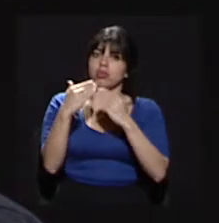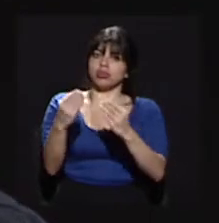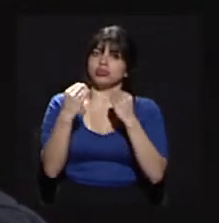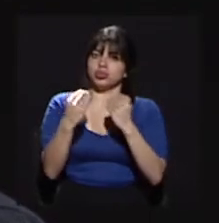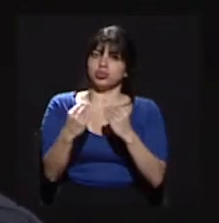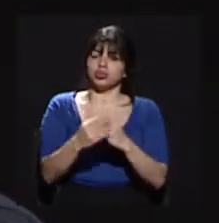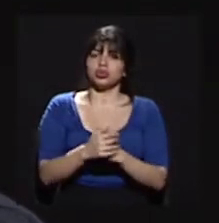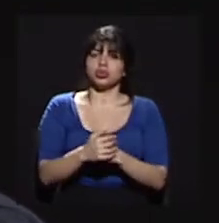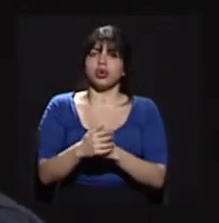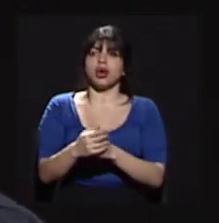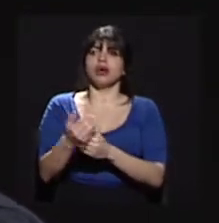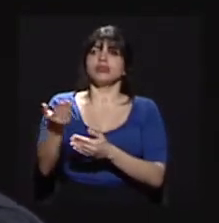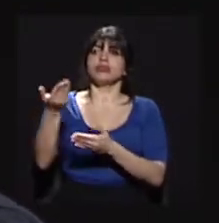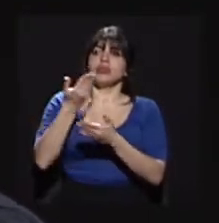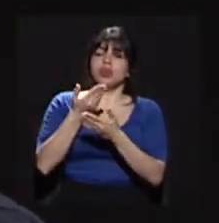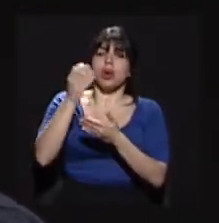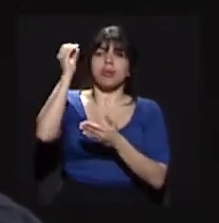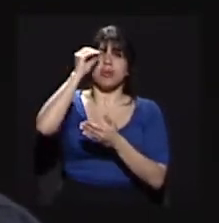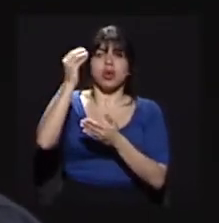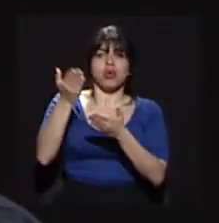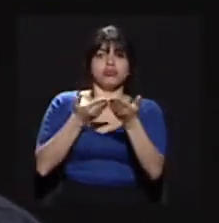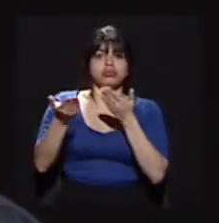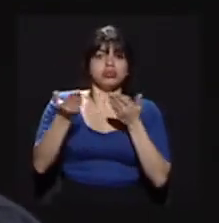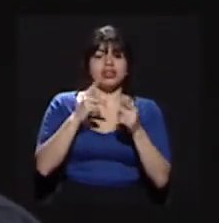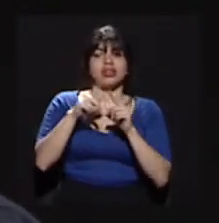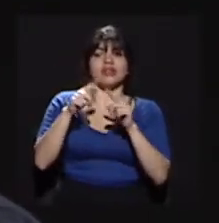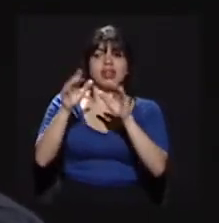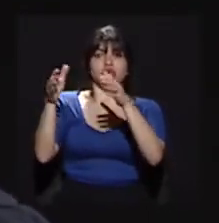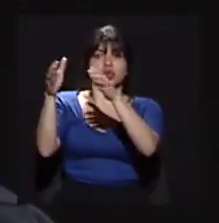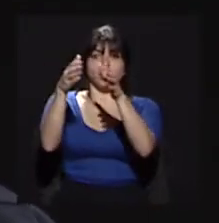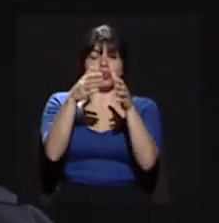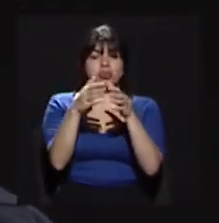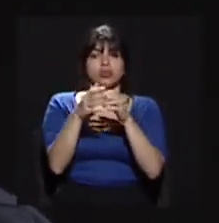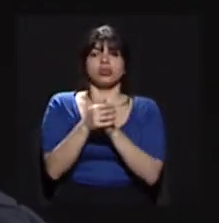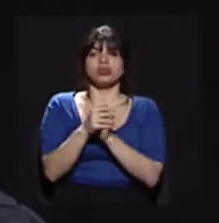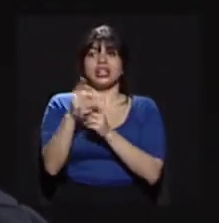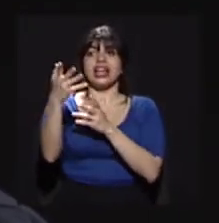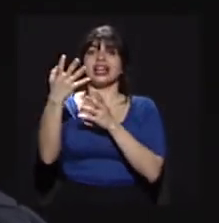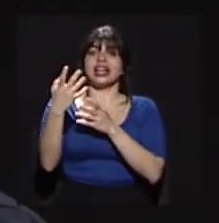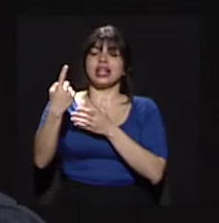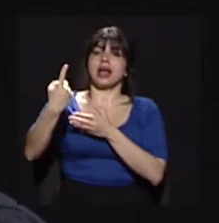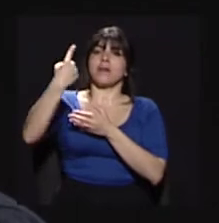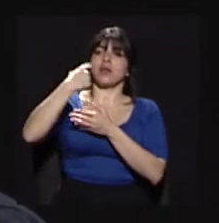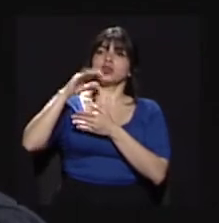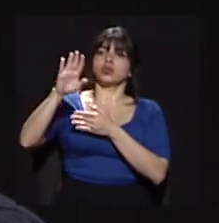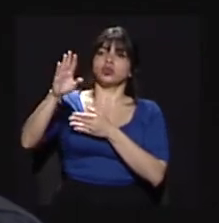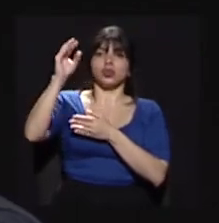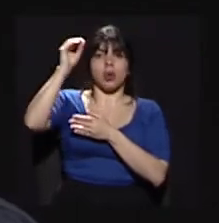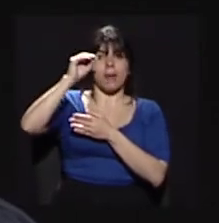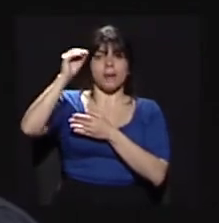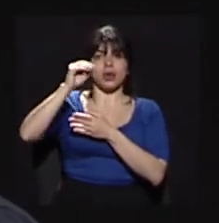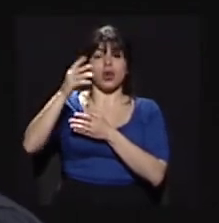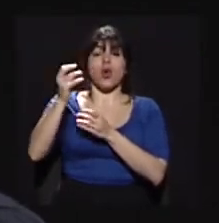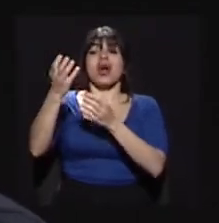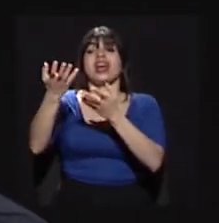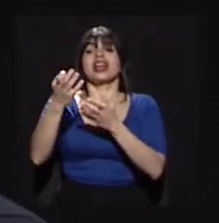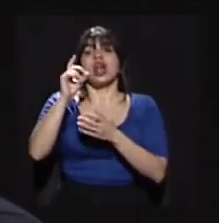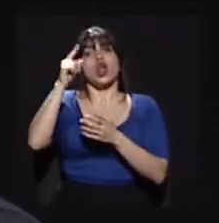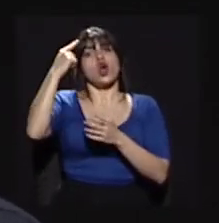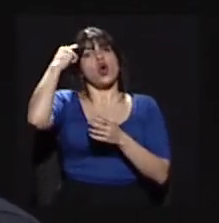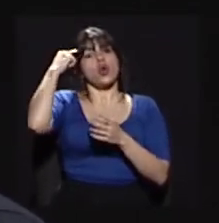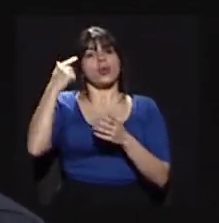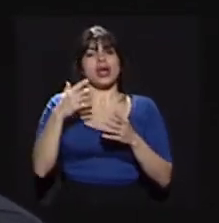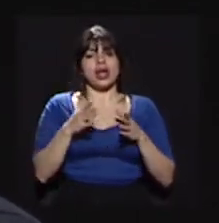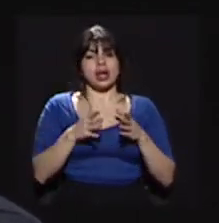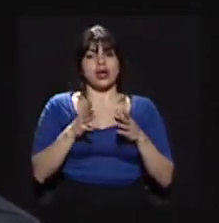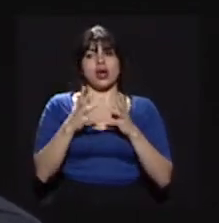los argumentos que me ha dado me han dado sectores que han querido imponer punto de vista respecto a que han querido llevar al gobierno a que